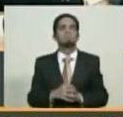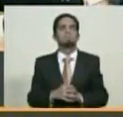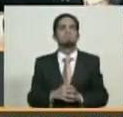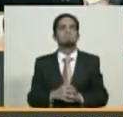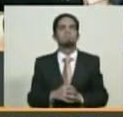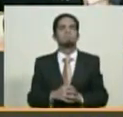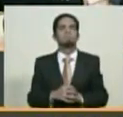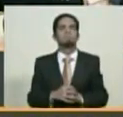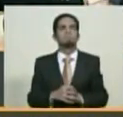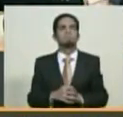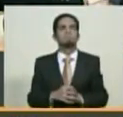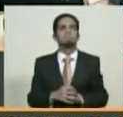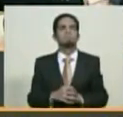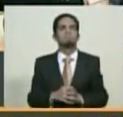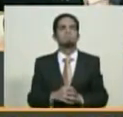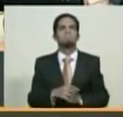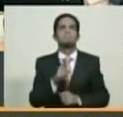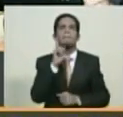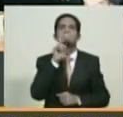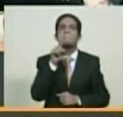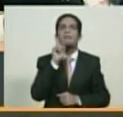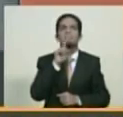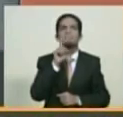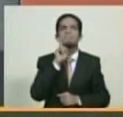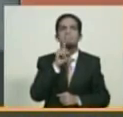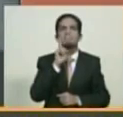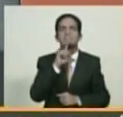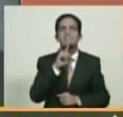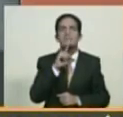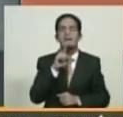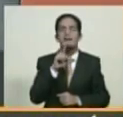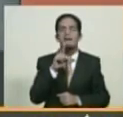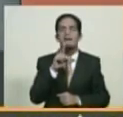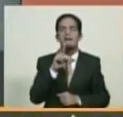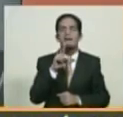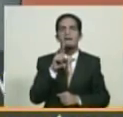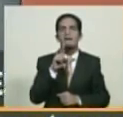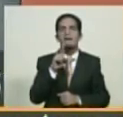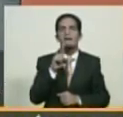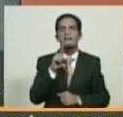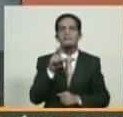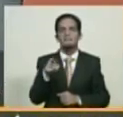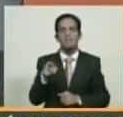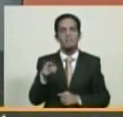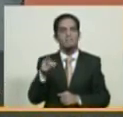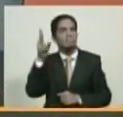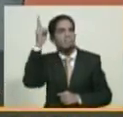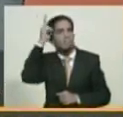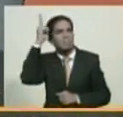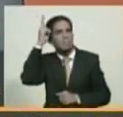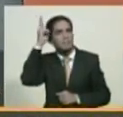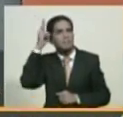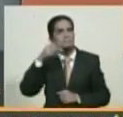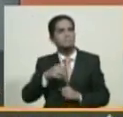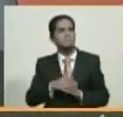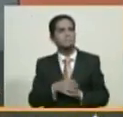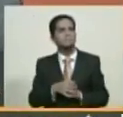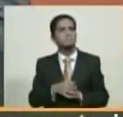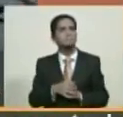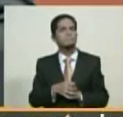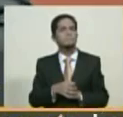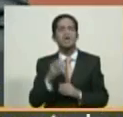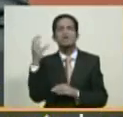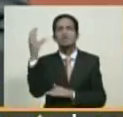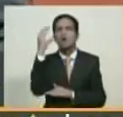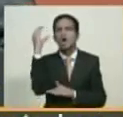Castillo de naipes levantado por el país que protagoniza la peor crisis humanitaria en los actuales momentos en el